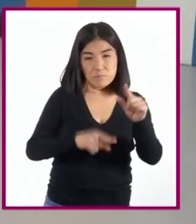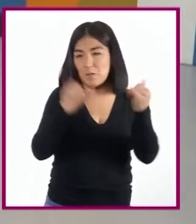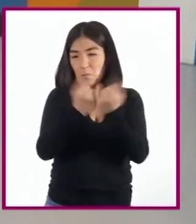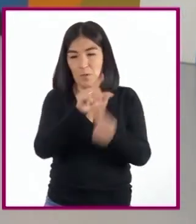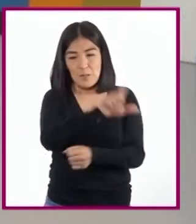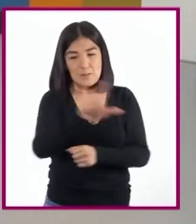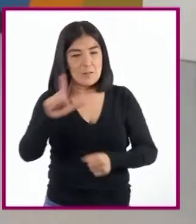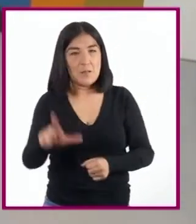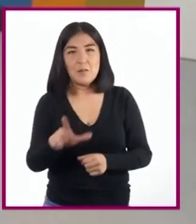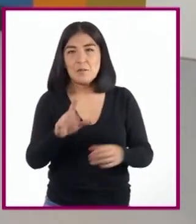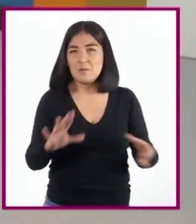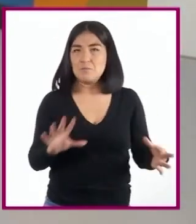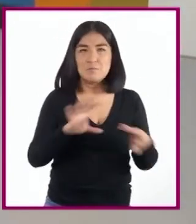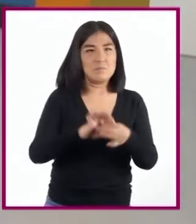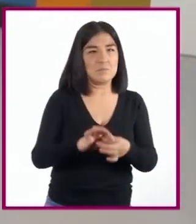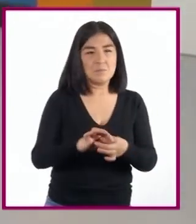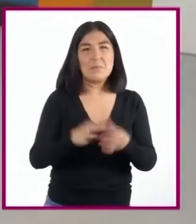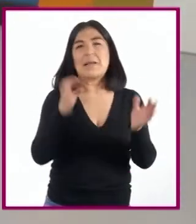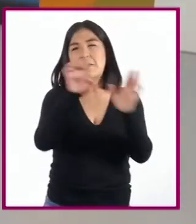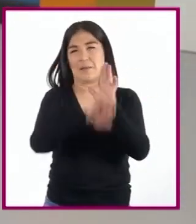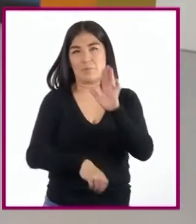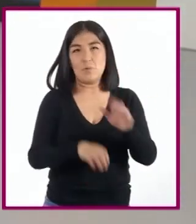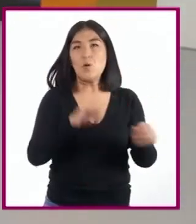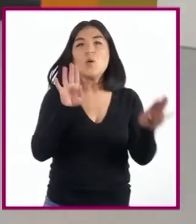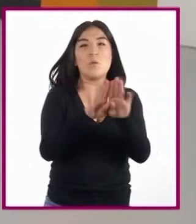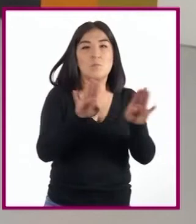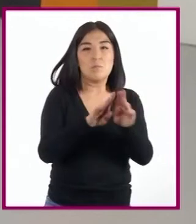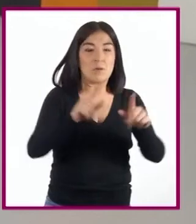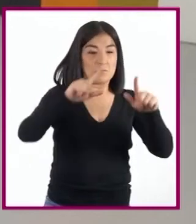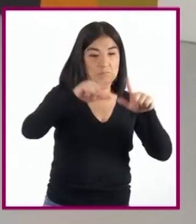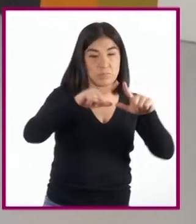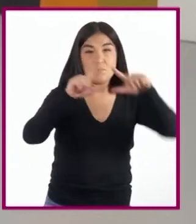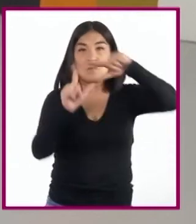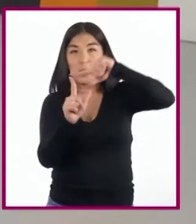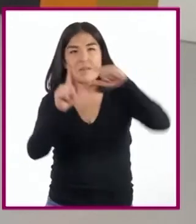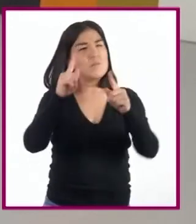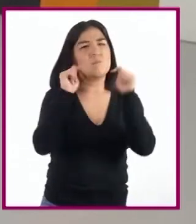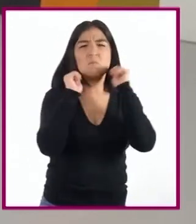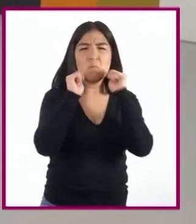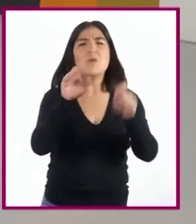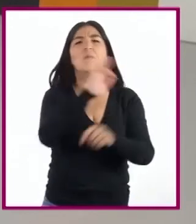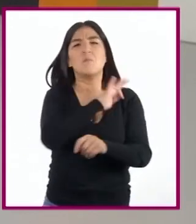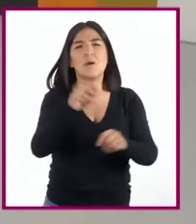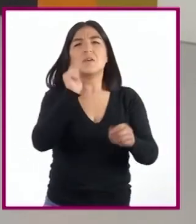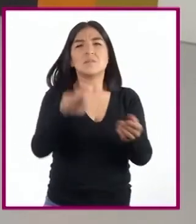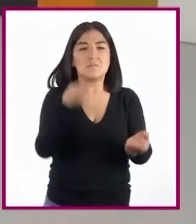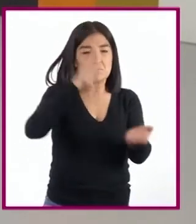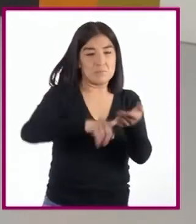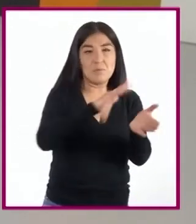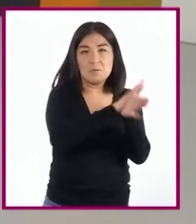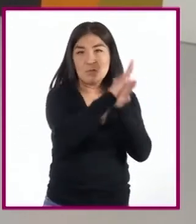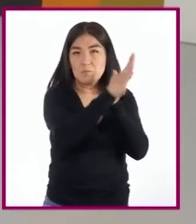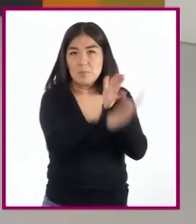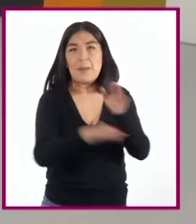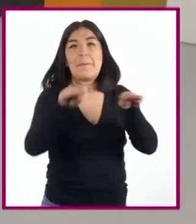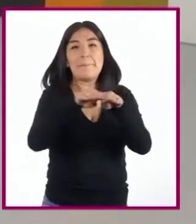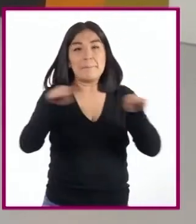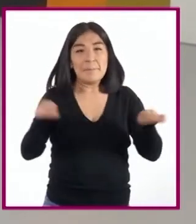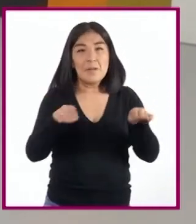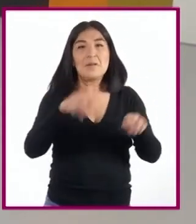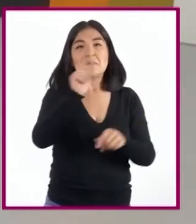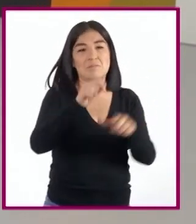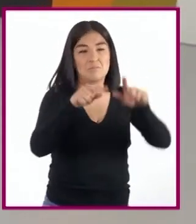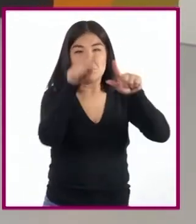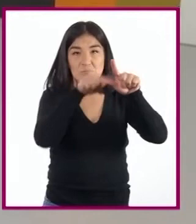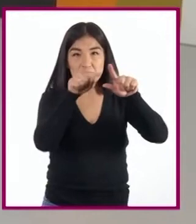lados. Es decir, que sin importar la posición en la que se encuentran los triángulos, la longitud de sus lados y la medida de sus